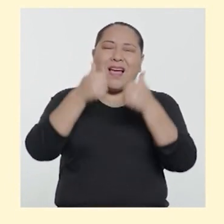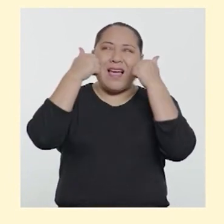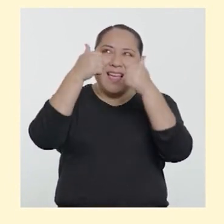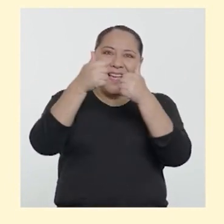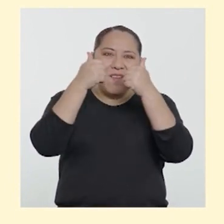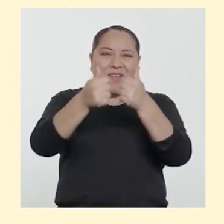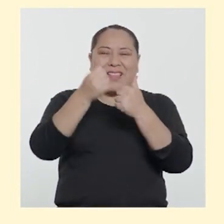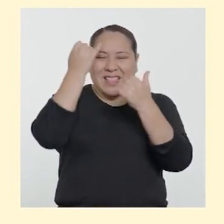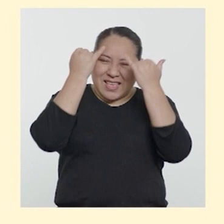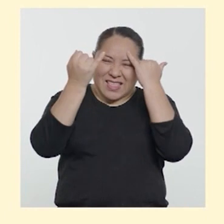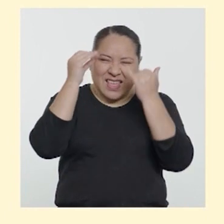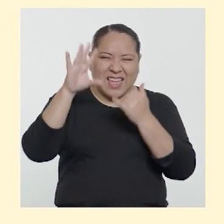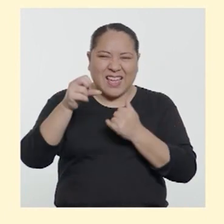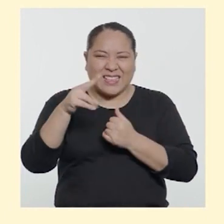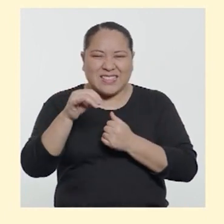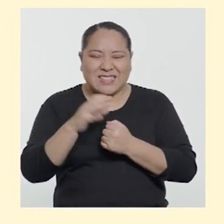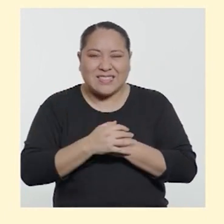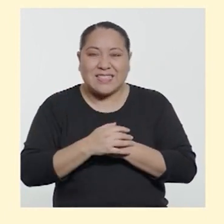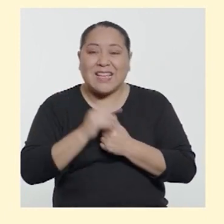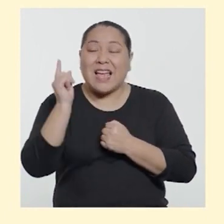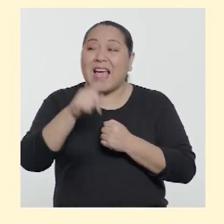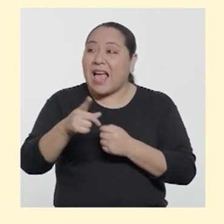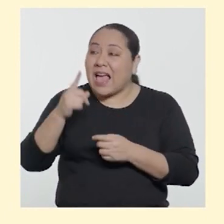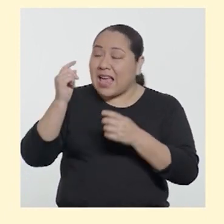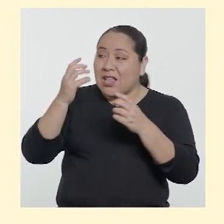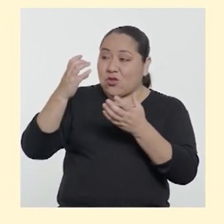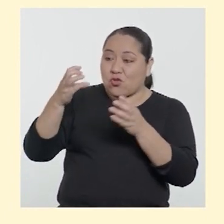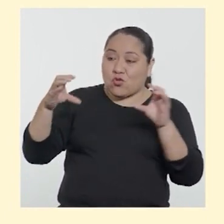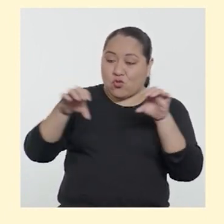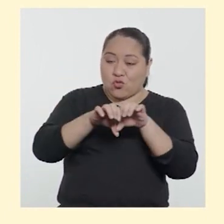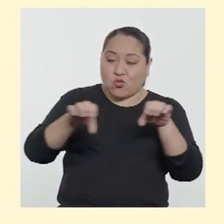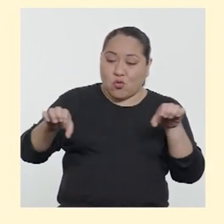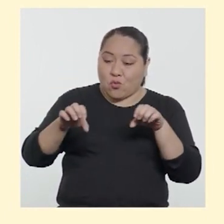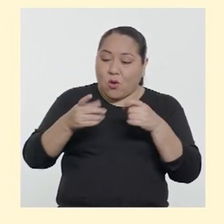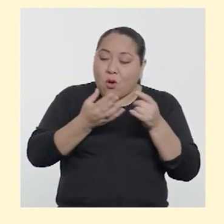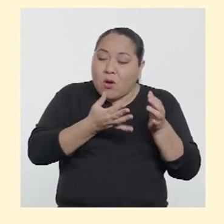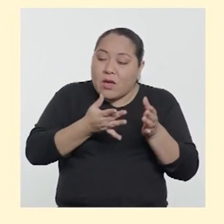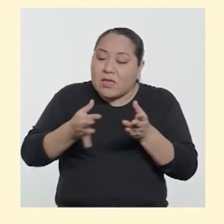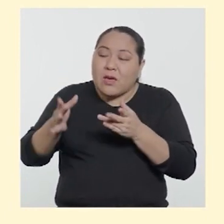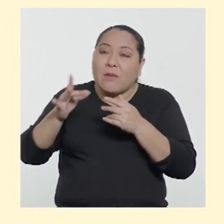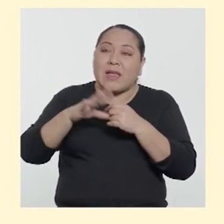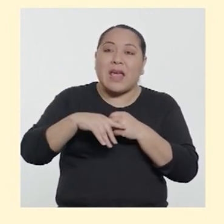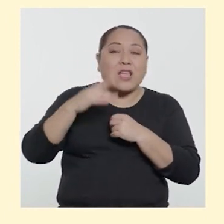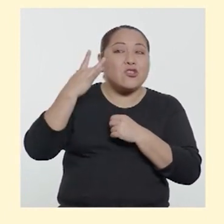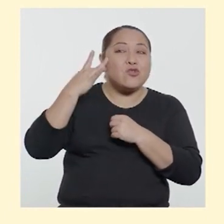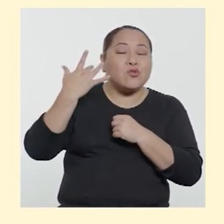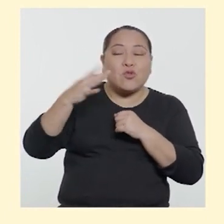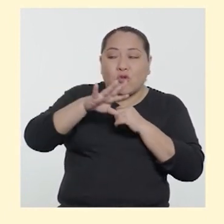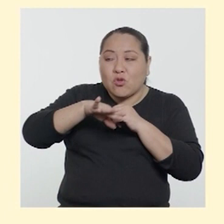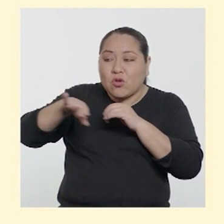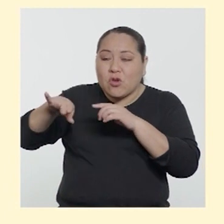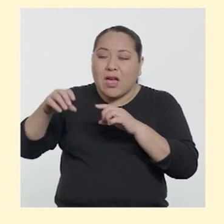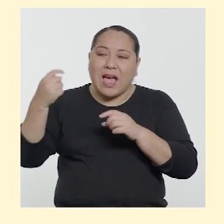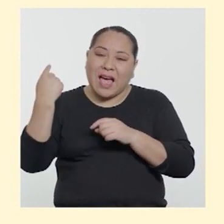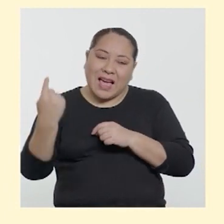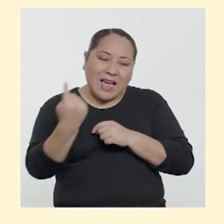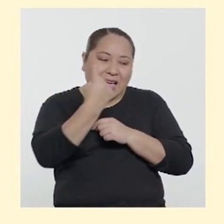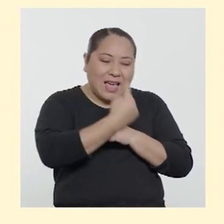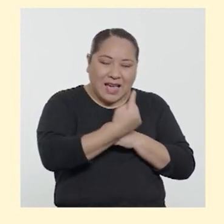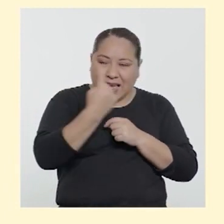¡Gran idea, Chechi! El tubo de cartón llevará el sonido a cada vaso.